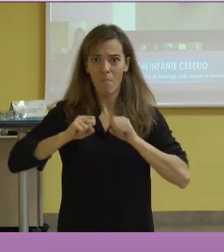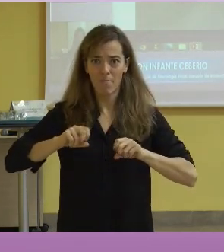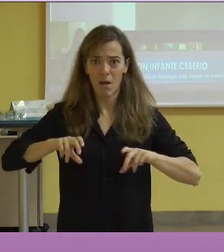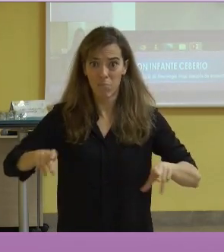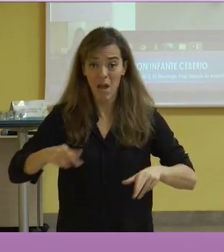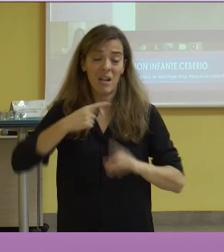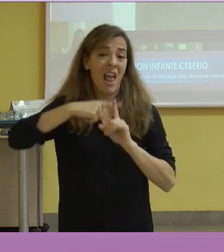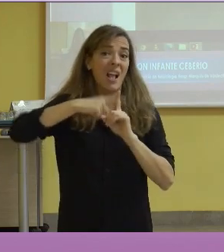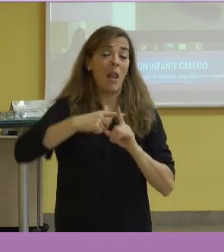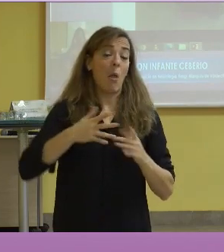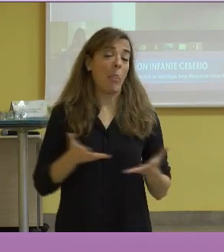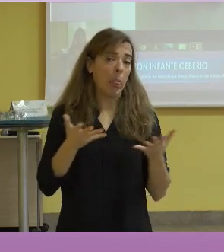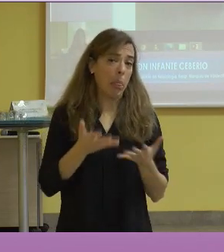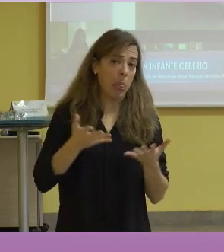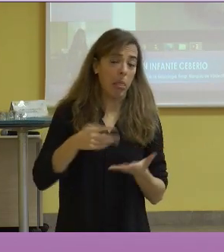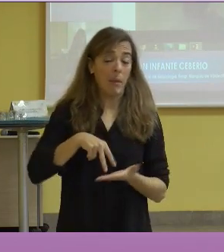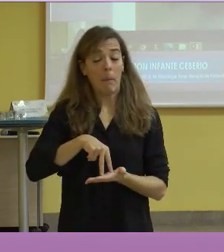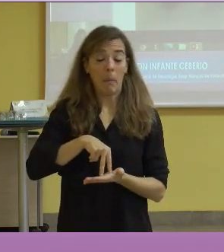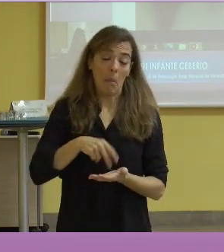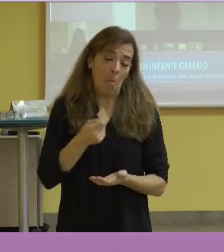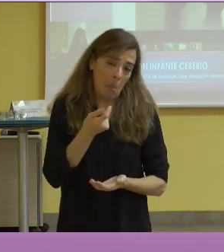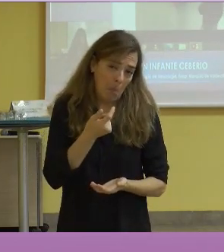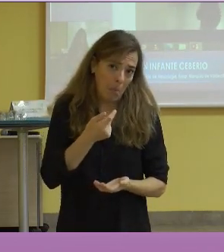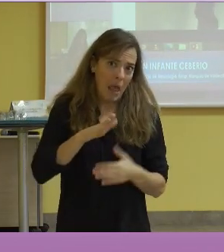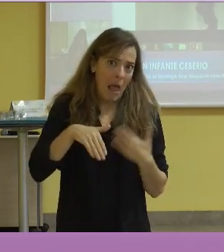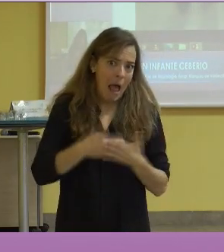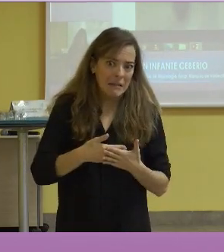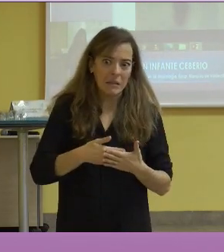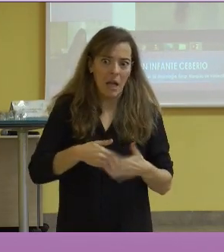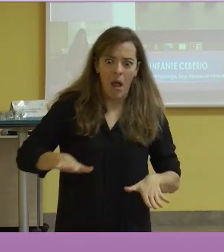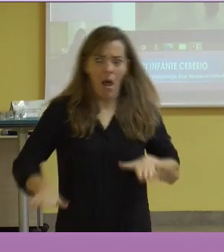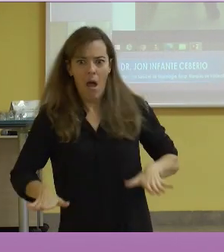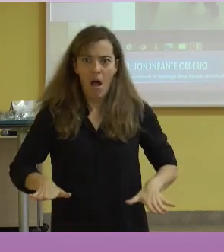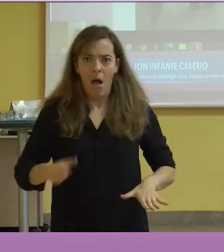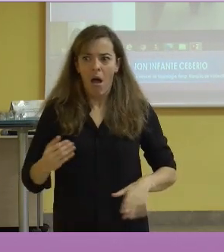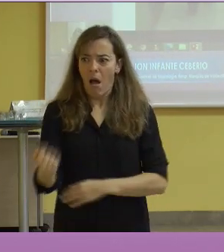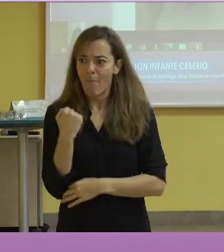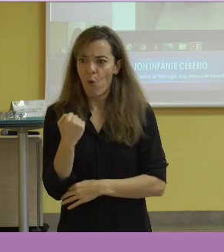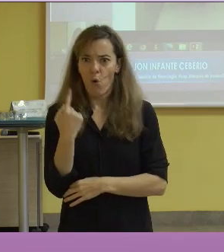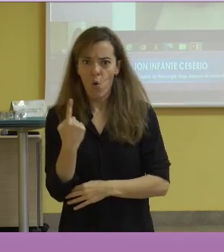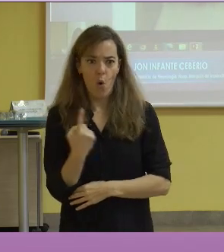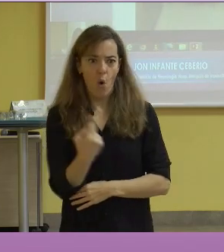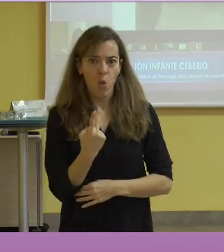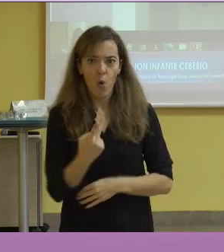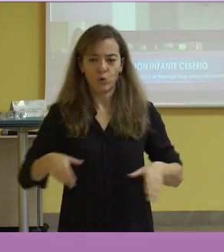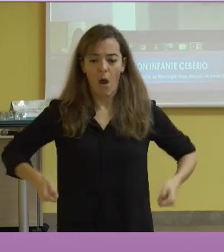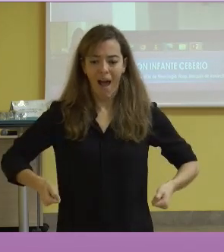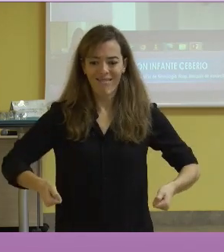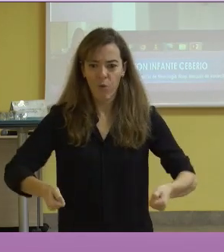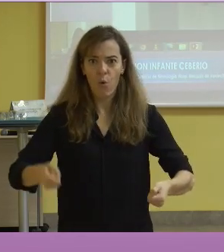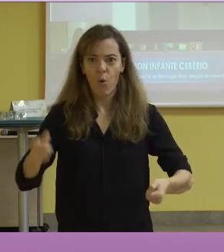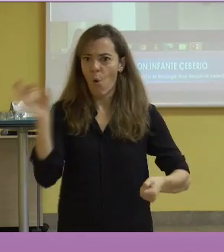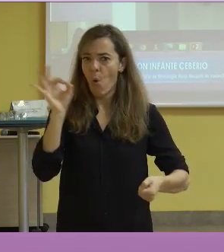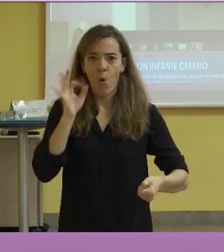un grado muy leve de inestabilidad o ataxia, bueno, pues hasta necesitar un apoyo, necesitar dos apoyos, necesitar un andador o ser